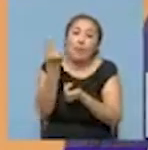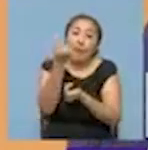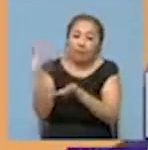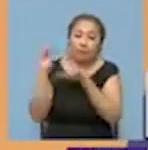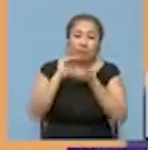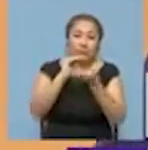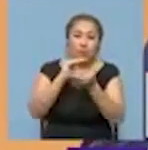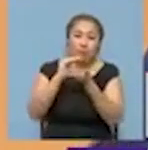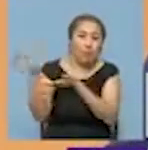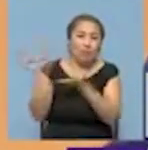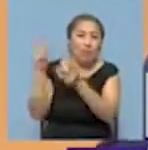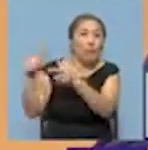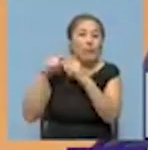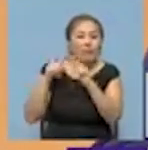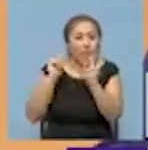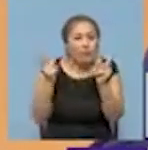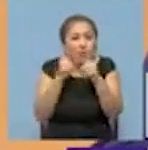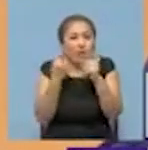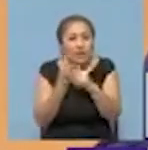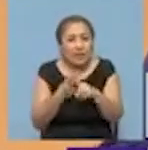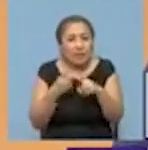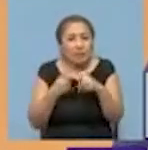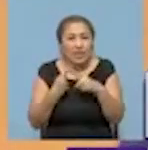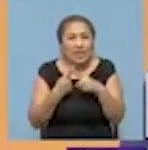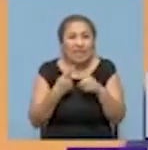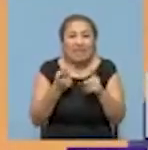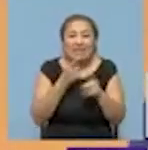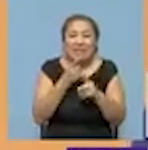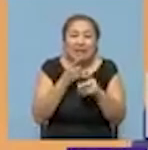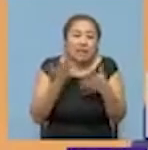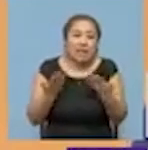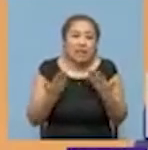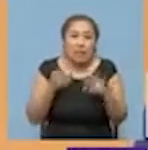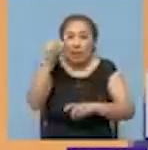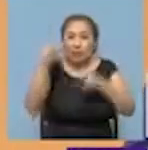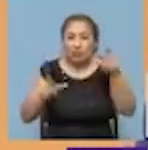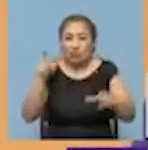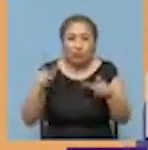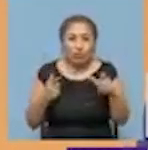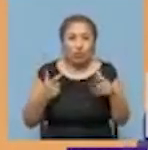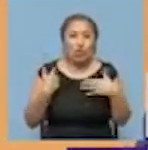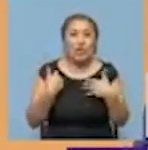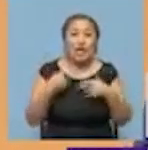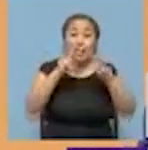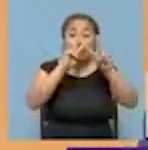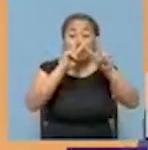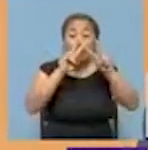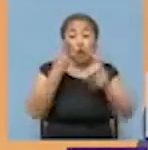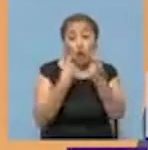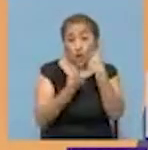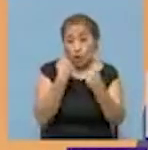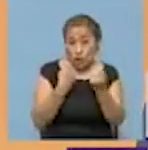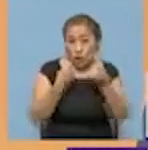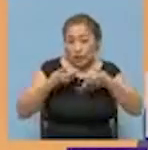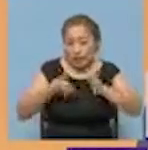sino de una política demográfica una política de exterminio de control de pobres de la población y de control de materia para